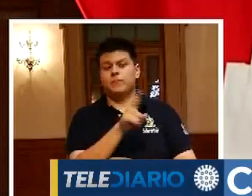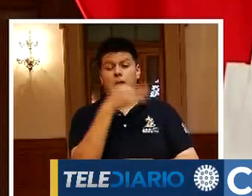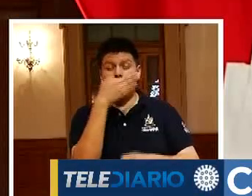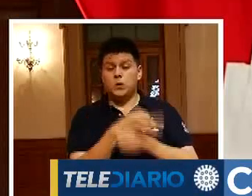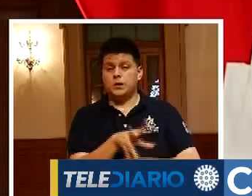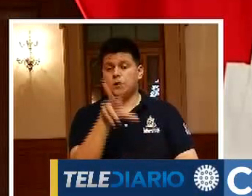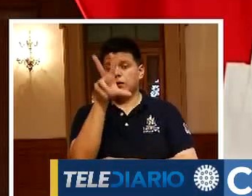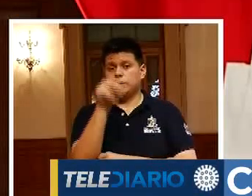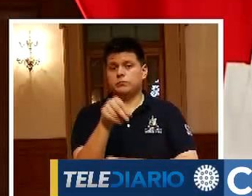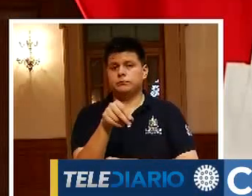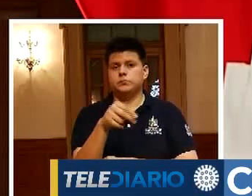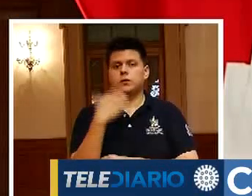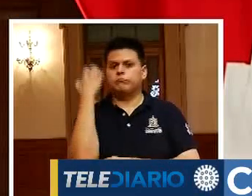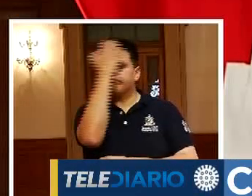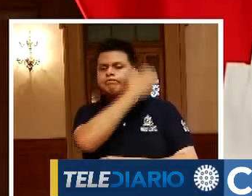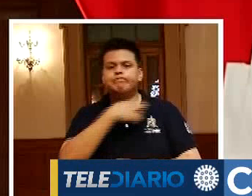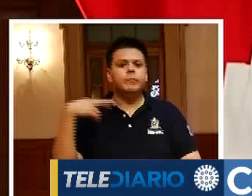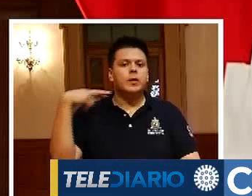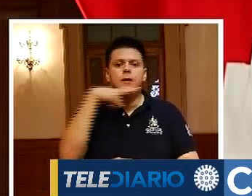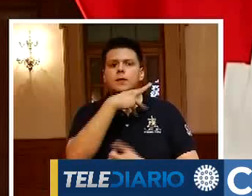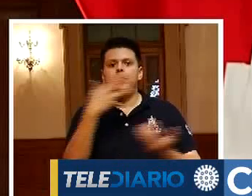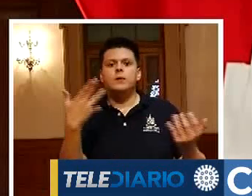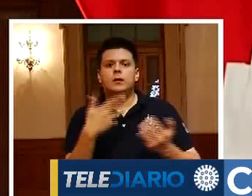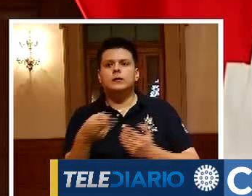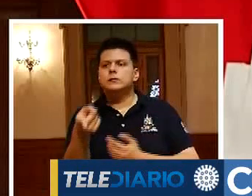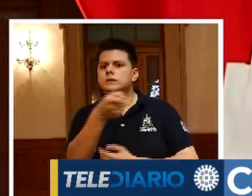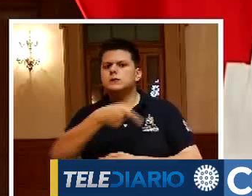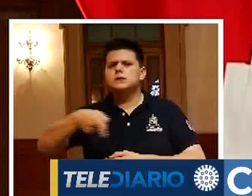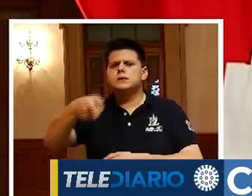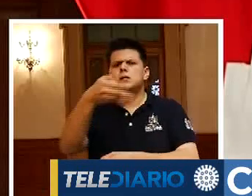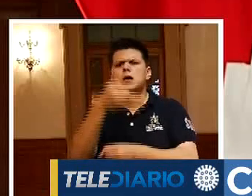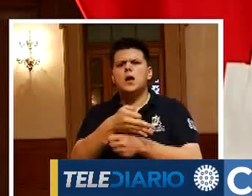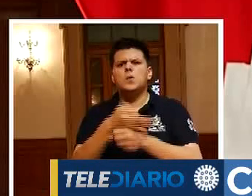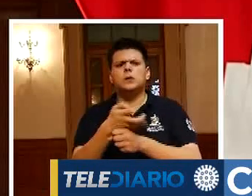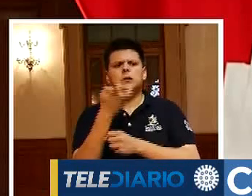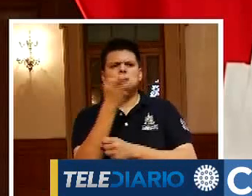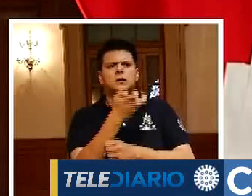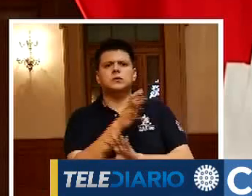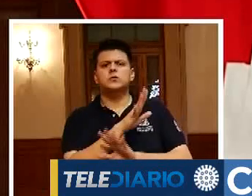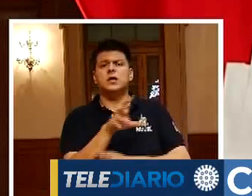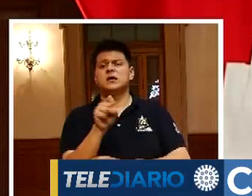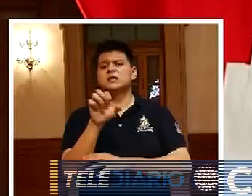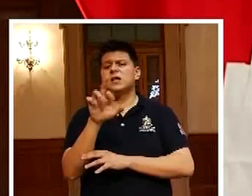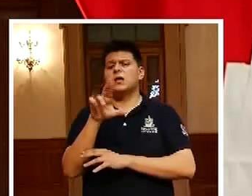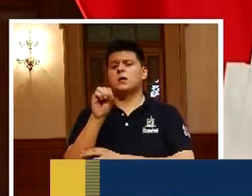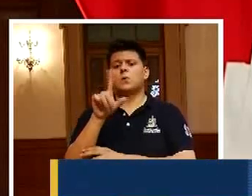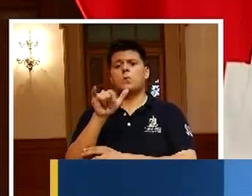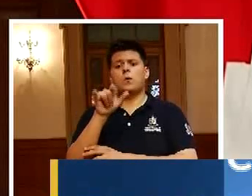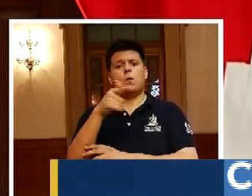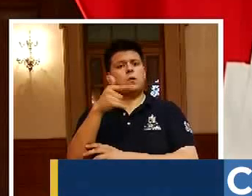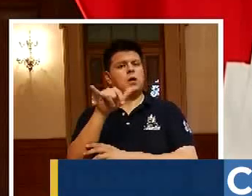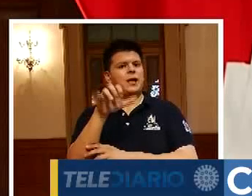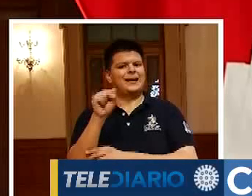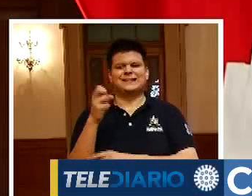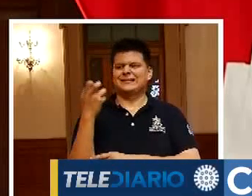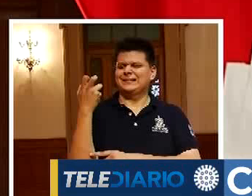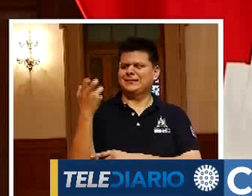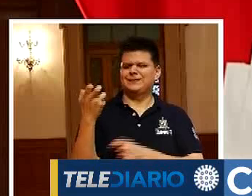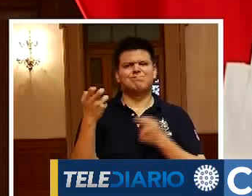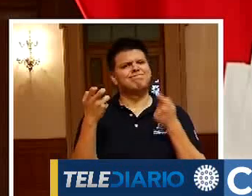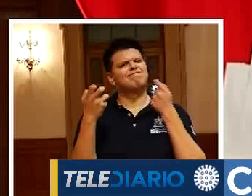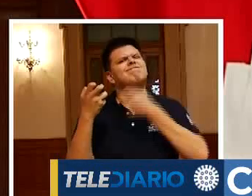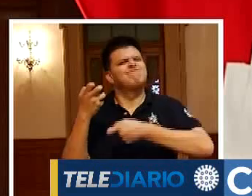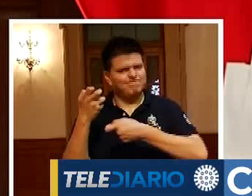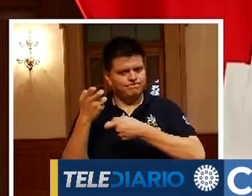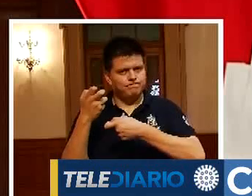momento. Las pruebas rápidas que se están manejando en este momento son pruebas serológicas. Eso significa que van